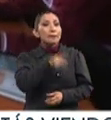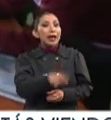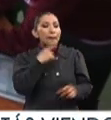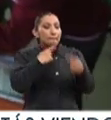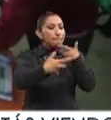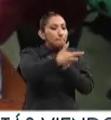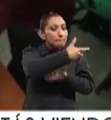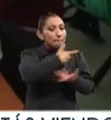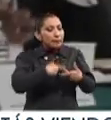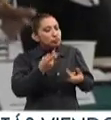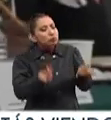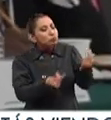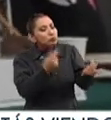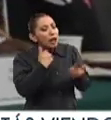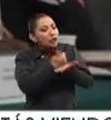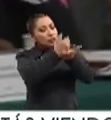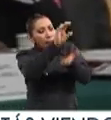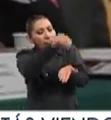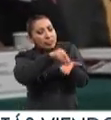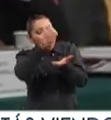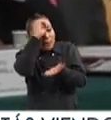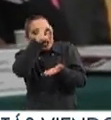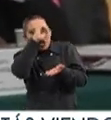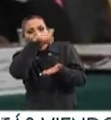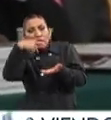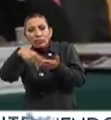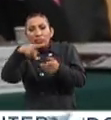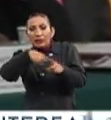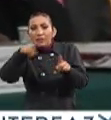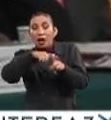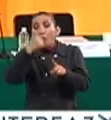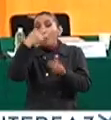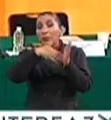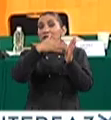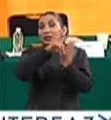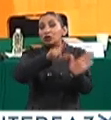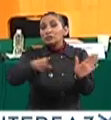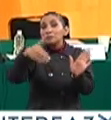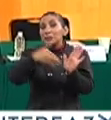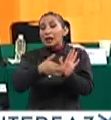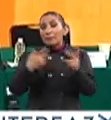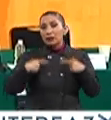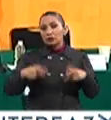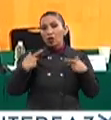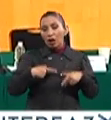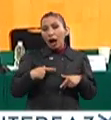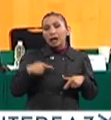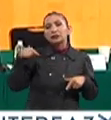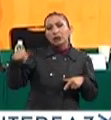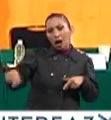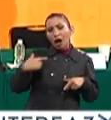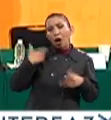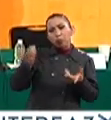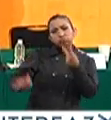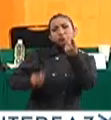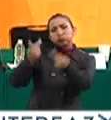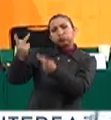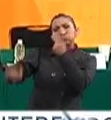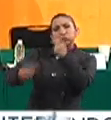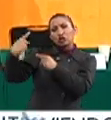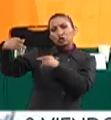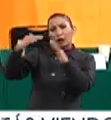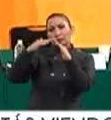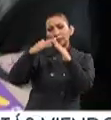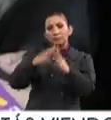el diálogo social, que permitió recoger puntos de vista de más de 1.700.000 personas que fueron consultadas en